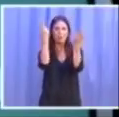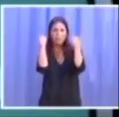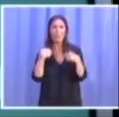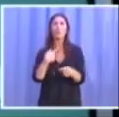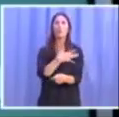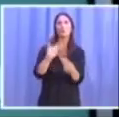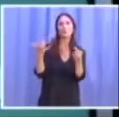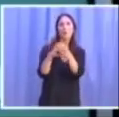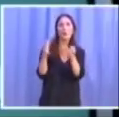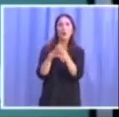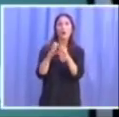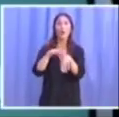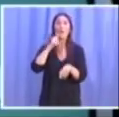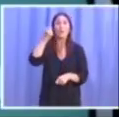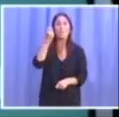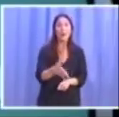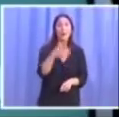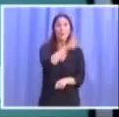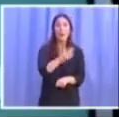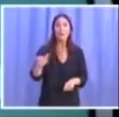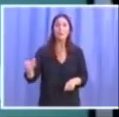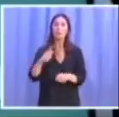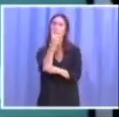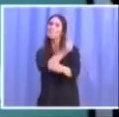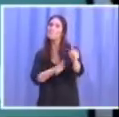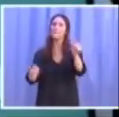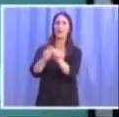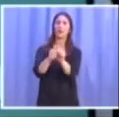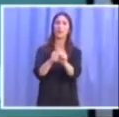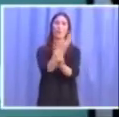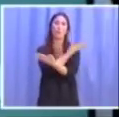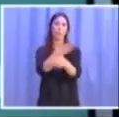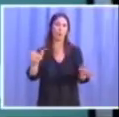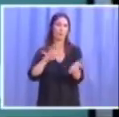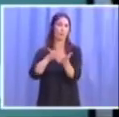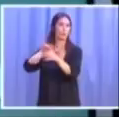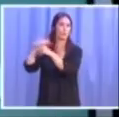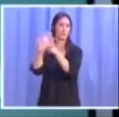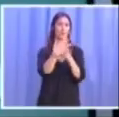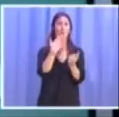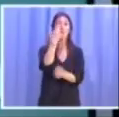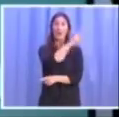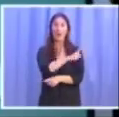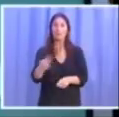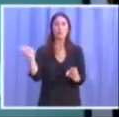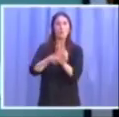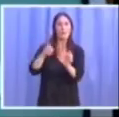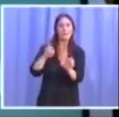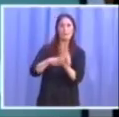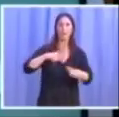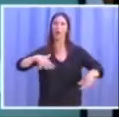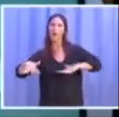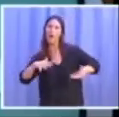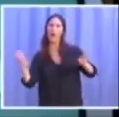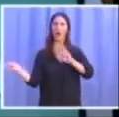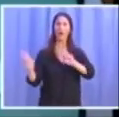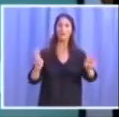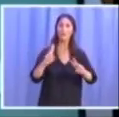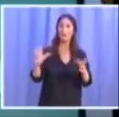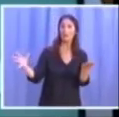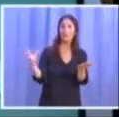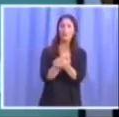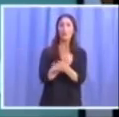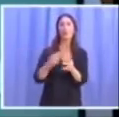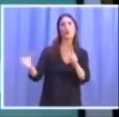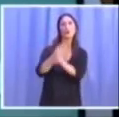que quiero una Granada donde el valor de las personas esté por delante de cualquier otra cuestión, que las personas participen, que sean activas y que entre todos